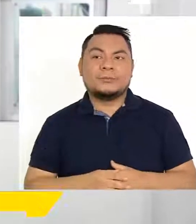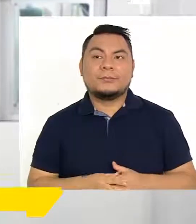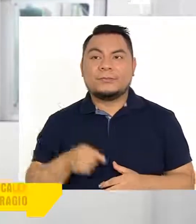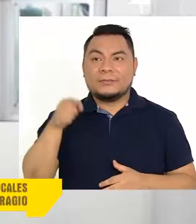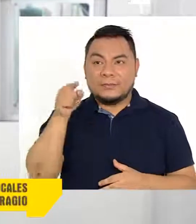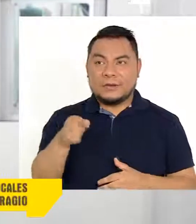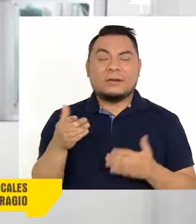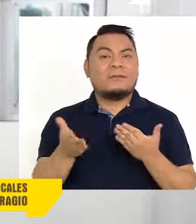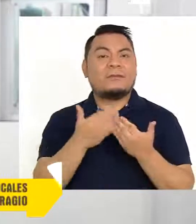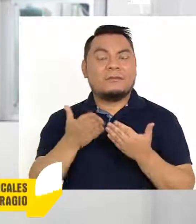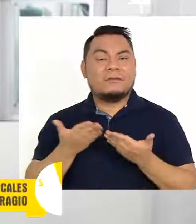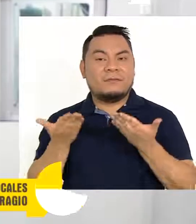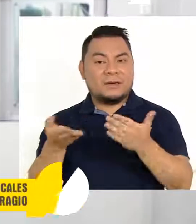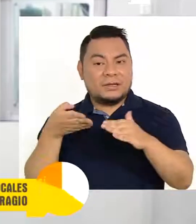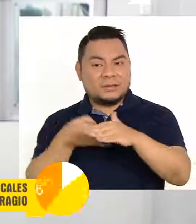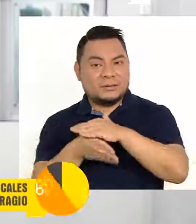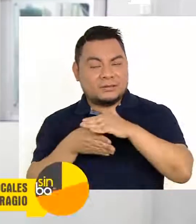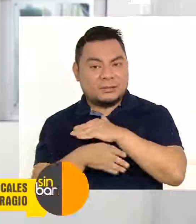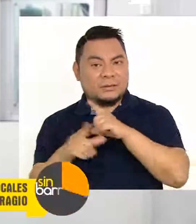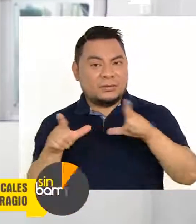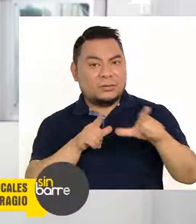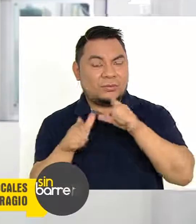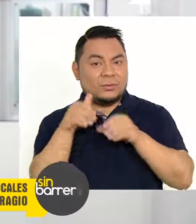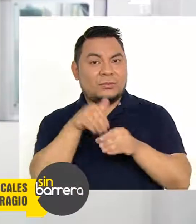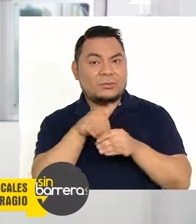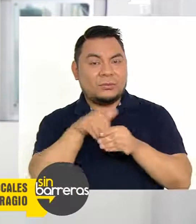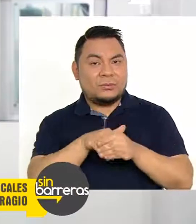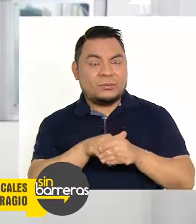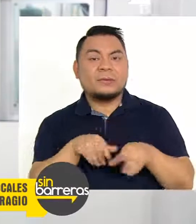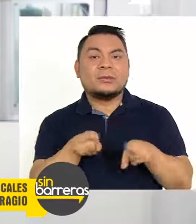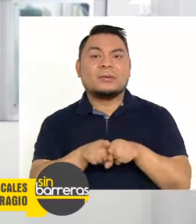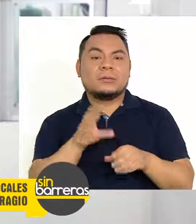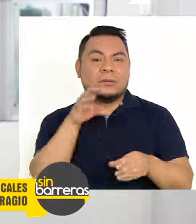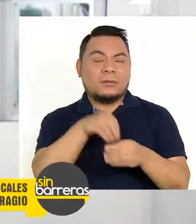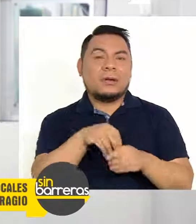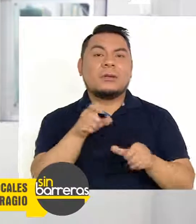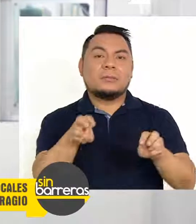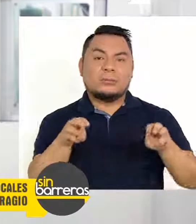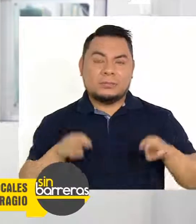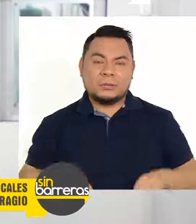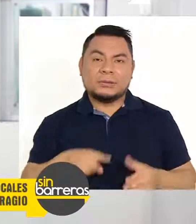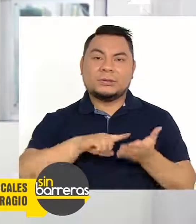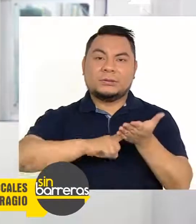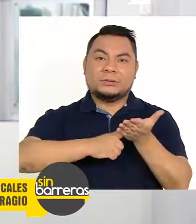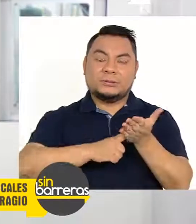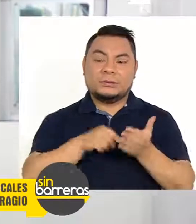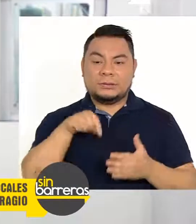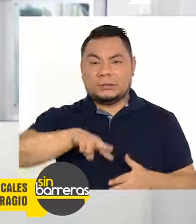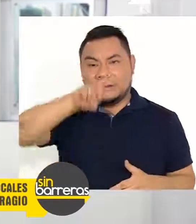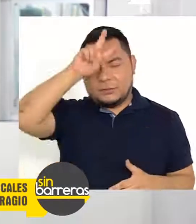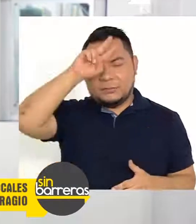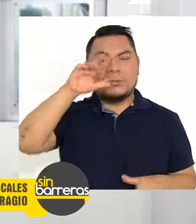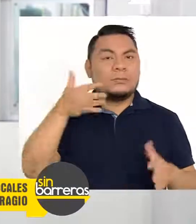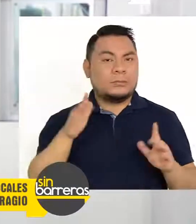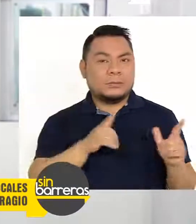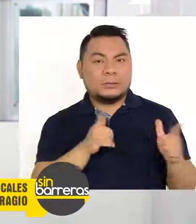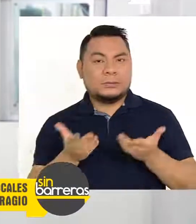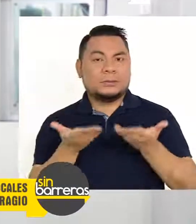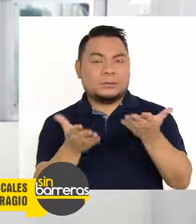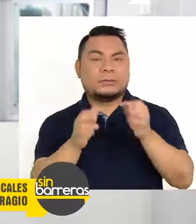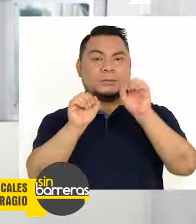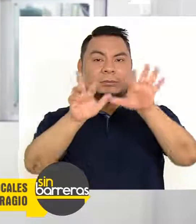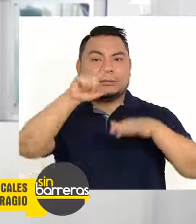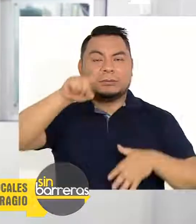institución. Con esto se facilitará el acceso a los locales de votación y la ubicación de las mesas de sufragio. En el Perú se